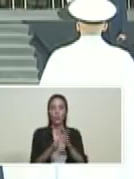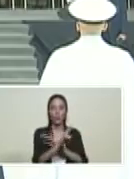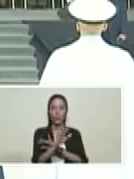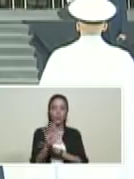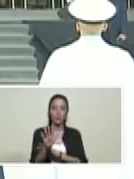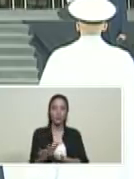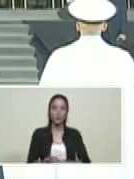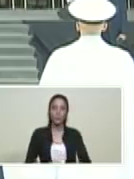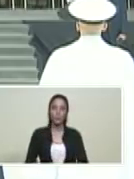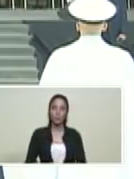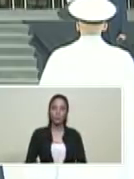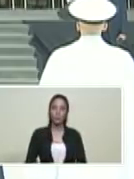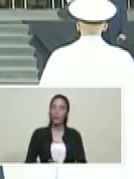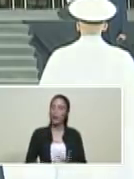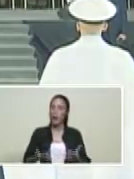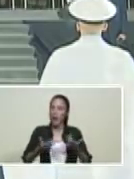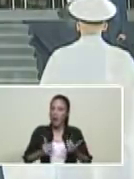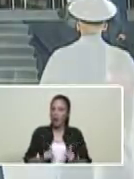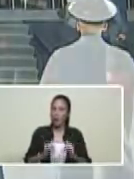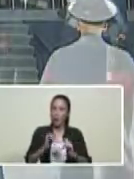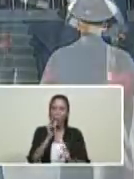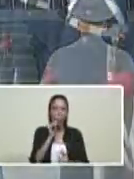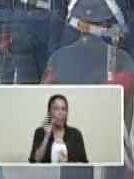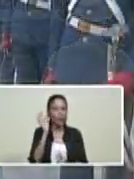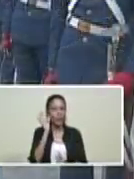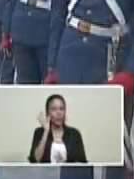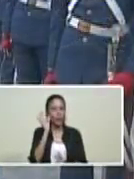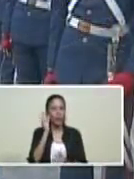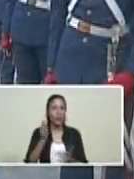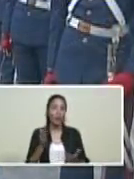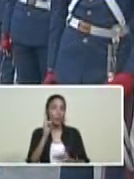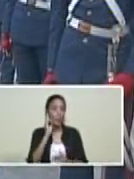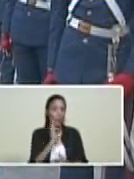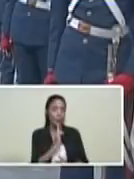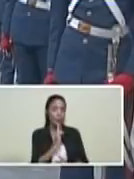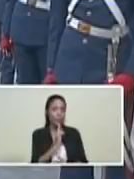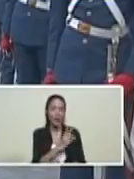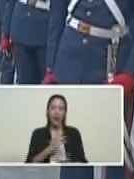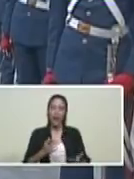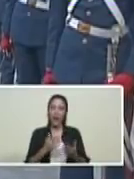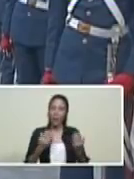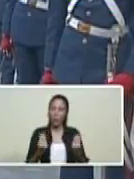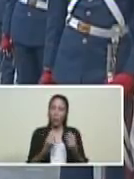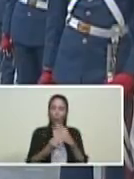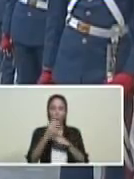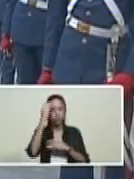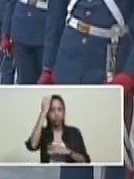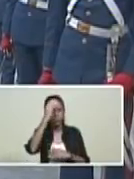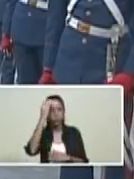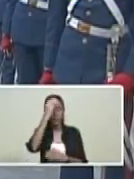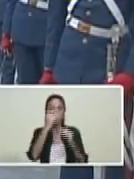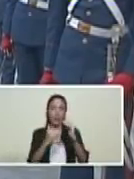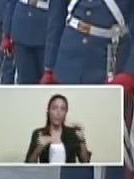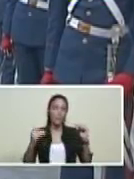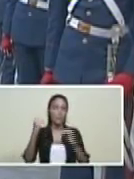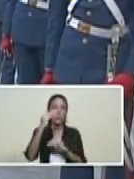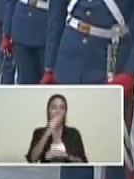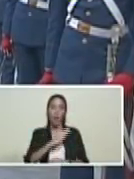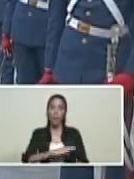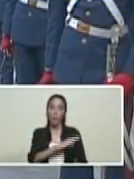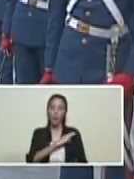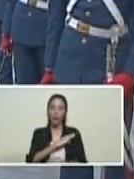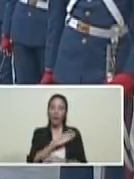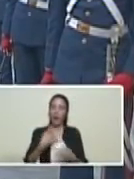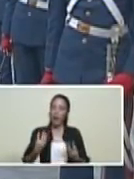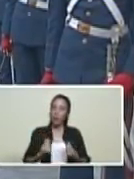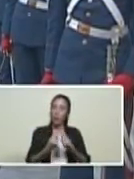los hijos e hijas de bolívar una vez más han exaltado la elevada conciencia moral terminado el calor de la